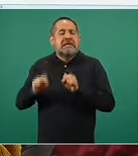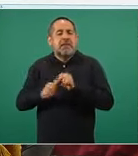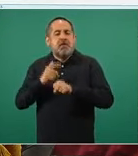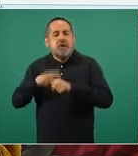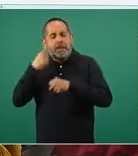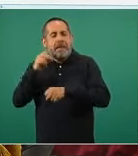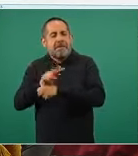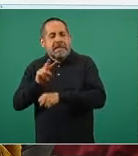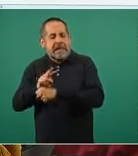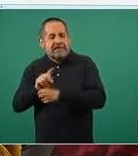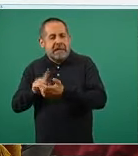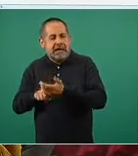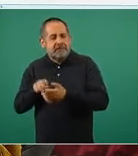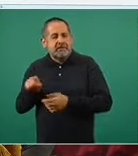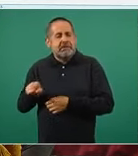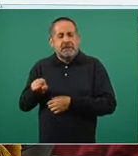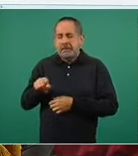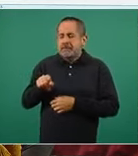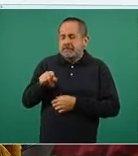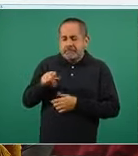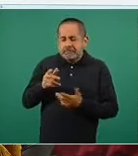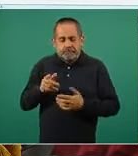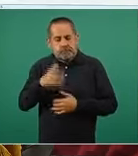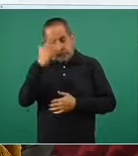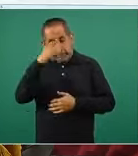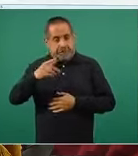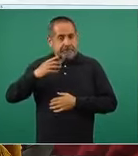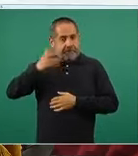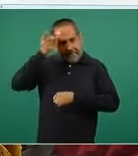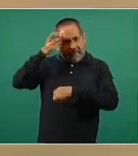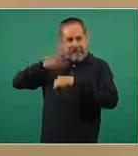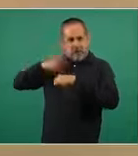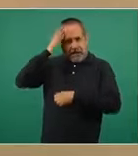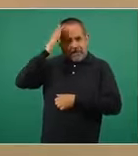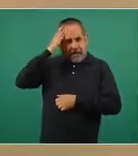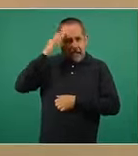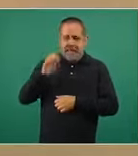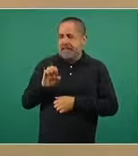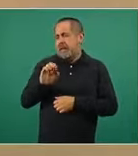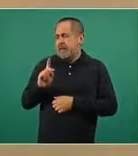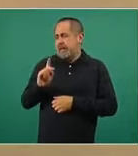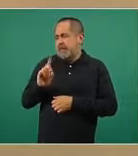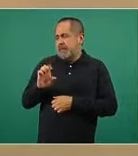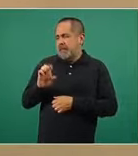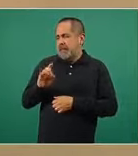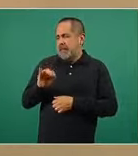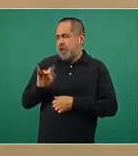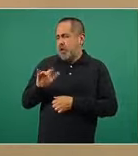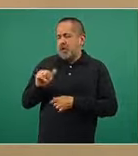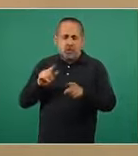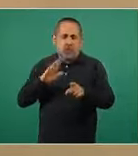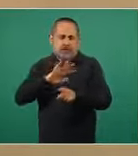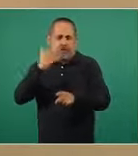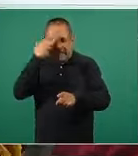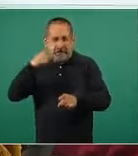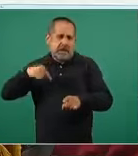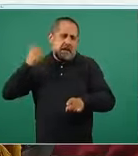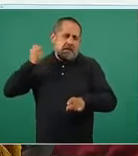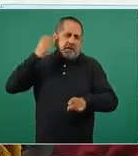Epidemiológica. Como ustedes bien saben, la Dirección General de Epidemiología, bien saben porque ya llevamos una serie de